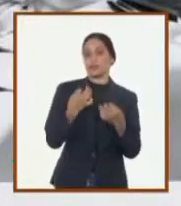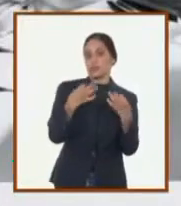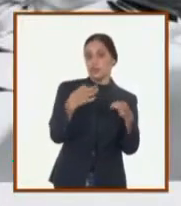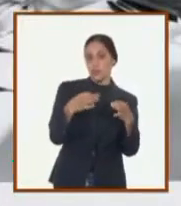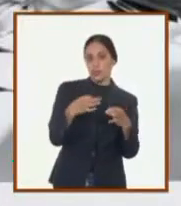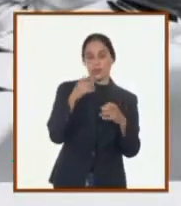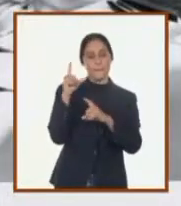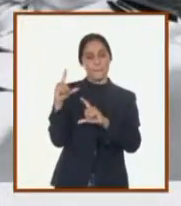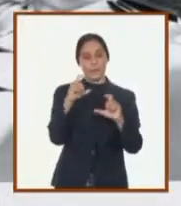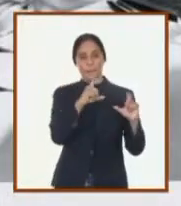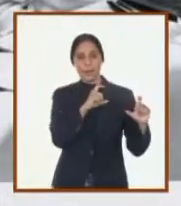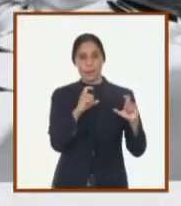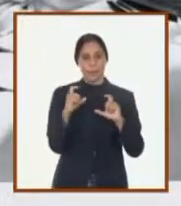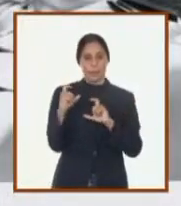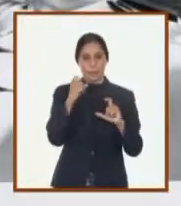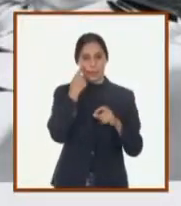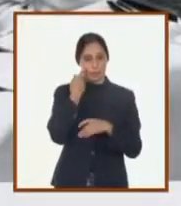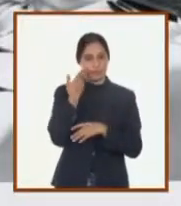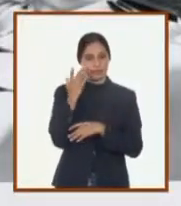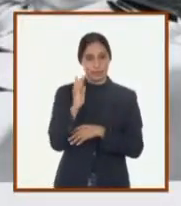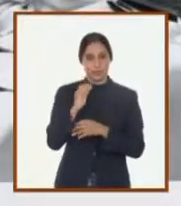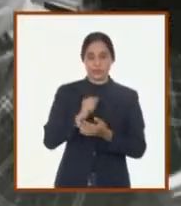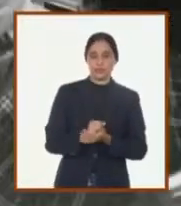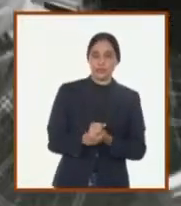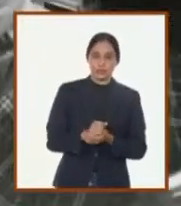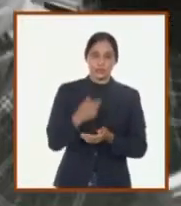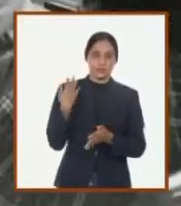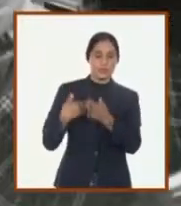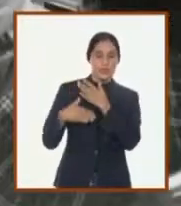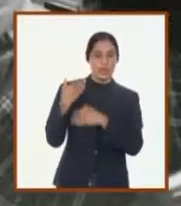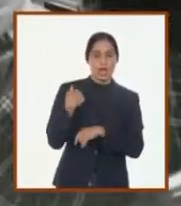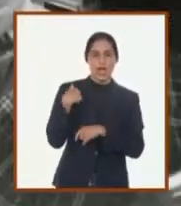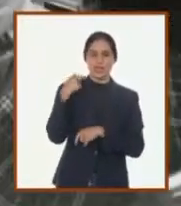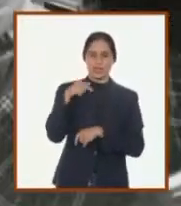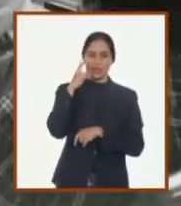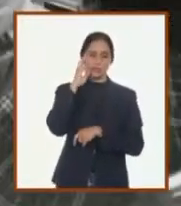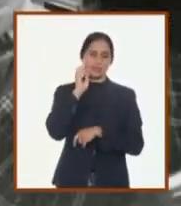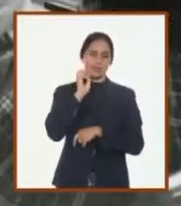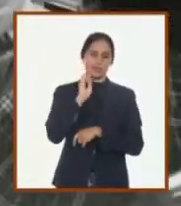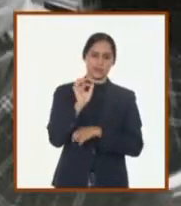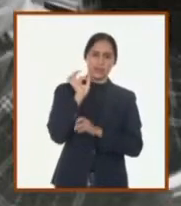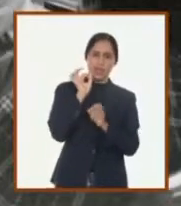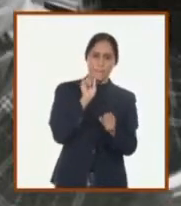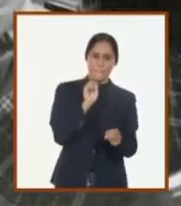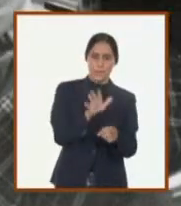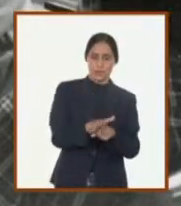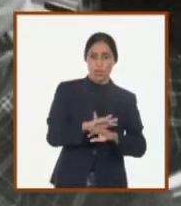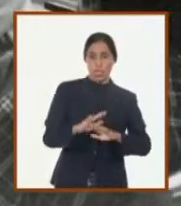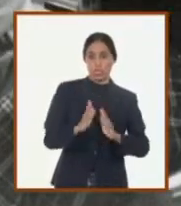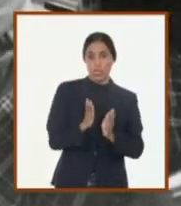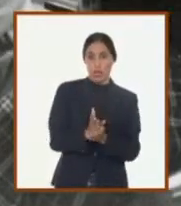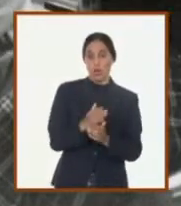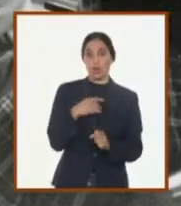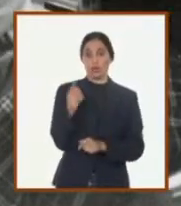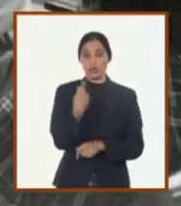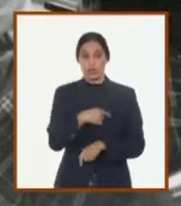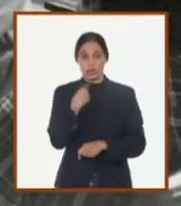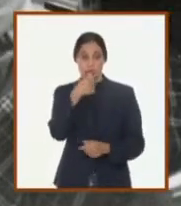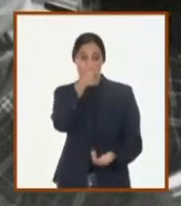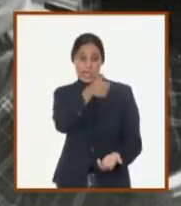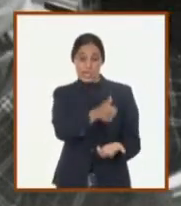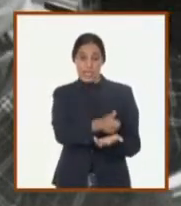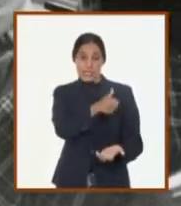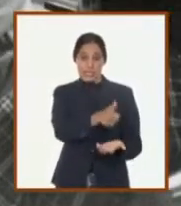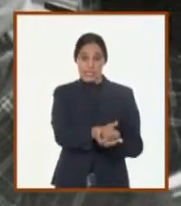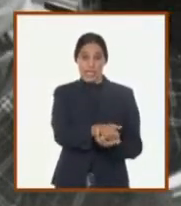en pantalla escenas de Celia en la oficina en esos años iniciales en que comenzábamos allí en nuestra sede actual en la